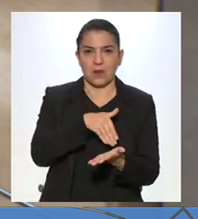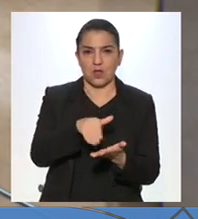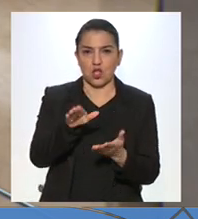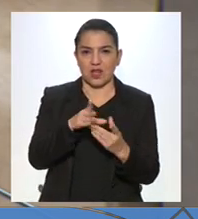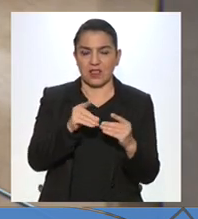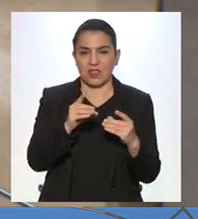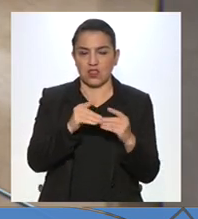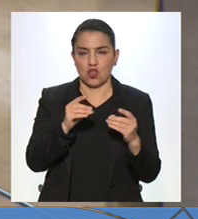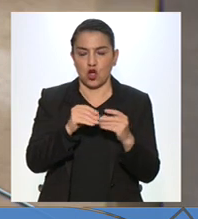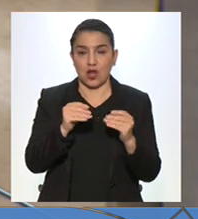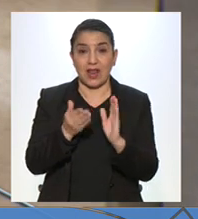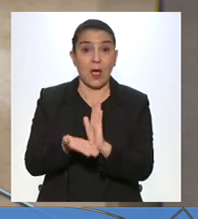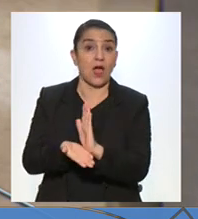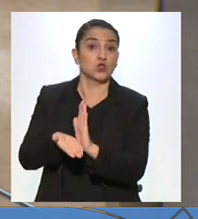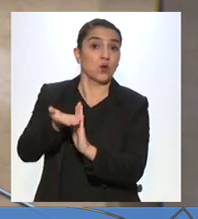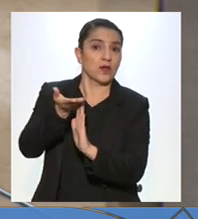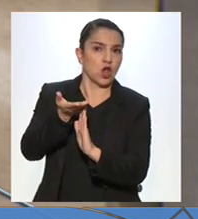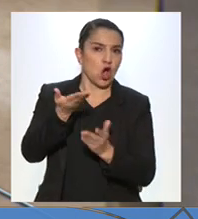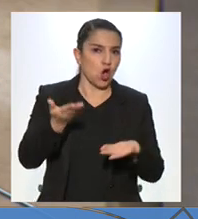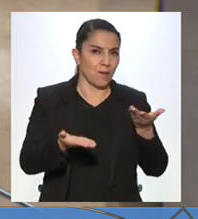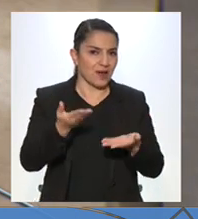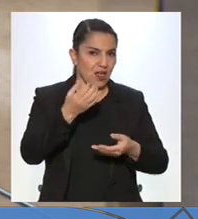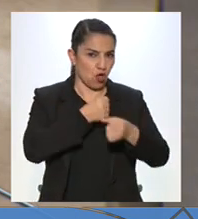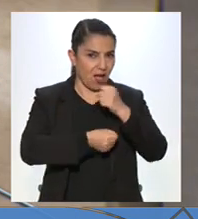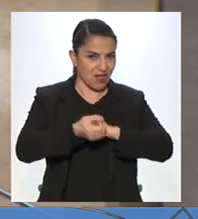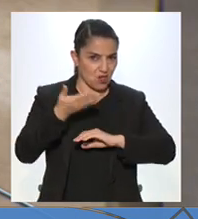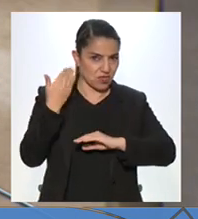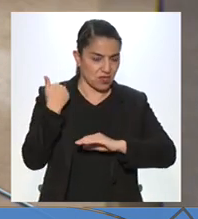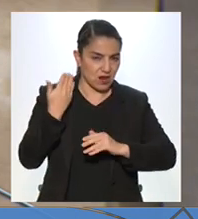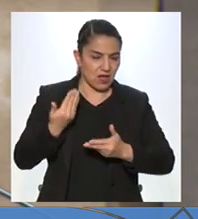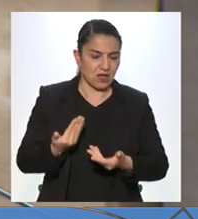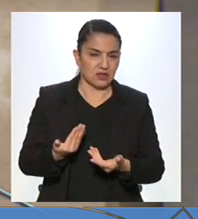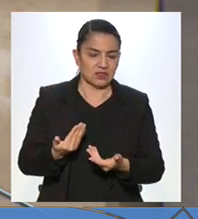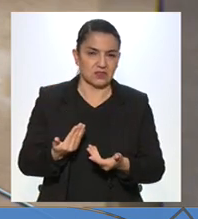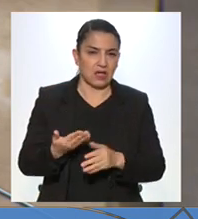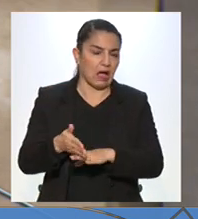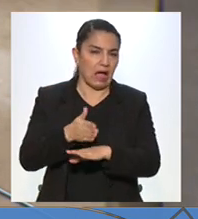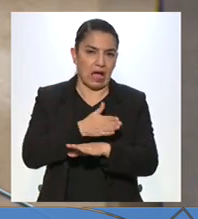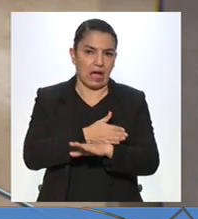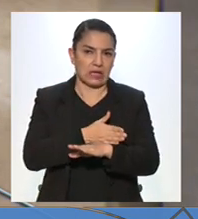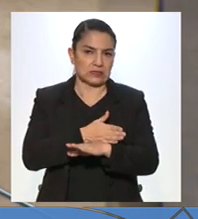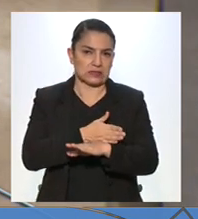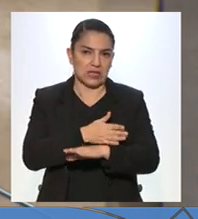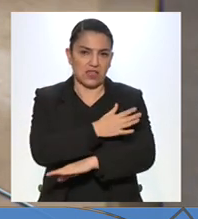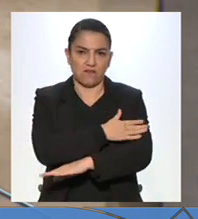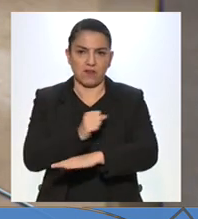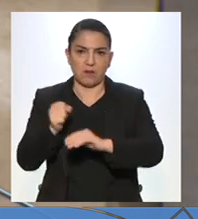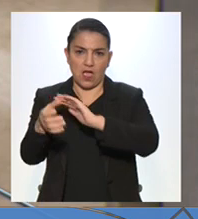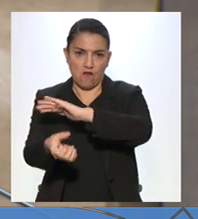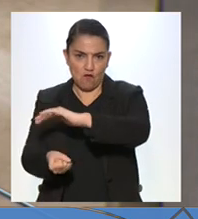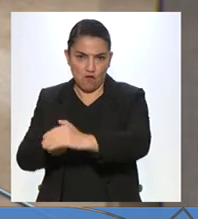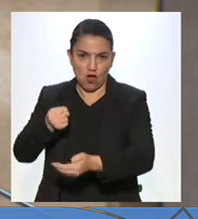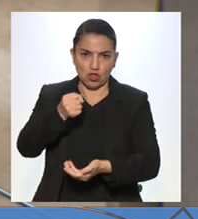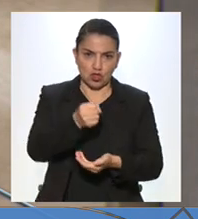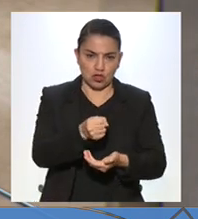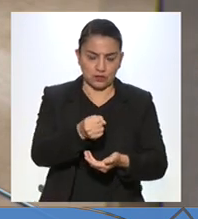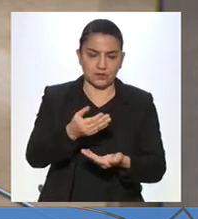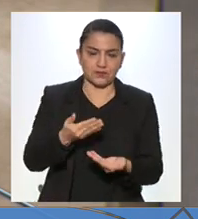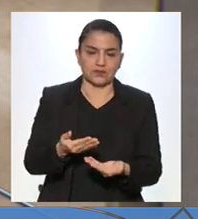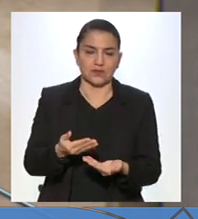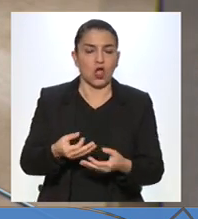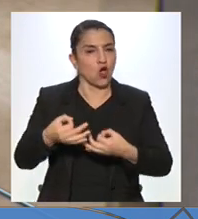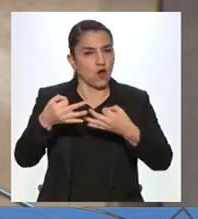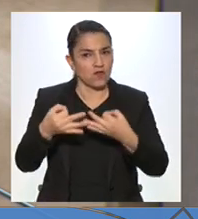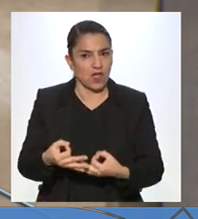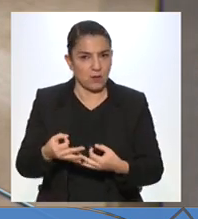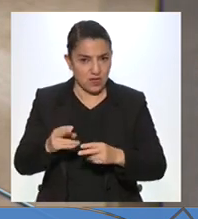por encima de lo que estaban hace un año atrás, antes de todos los retiros de fondos de pensiones. Obviamente los fondos